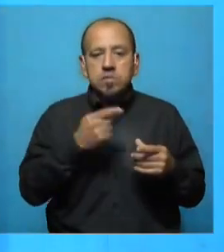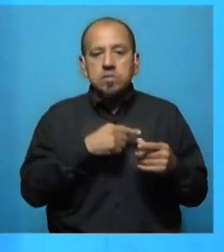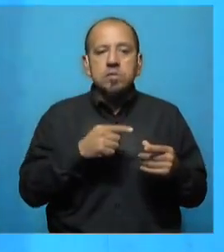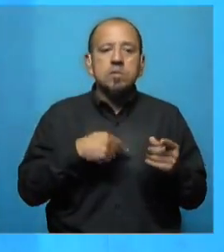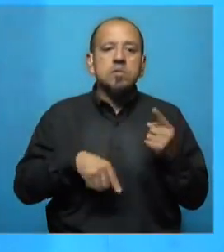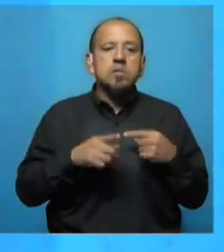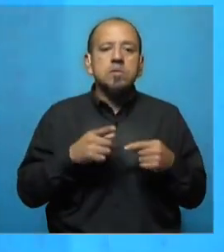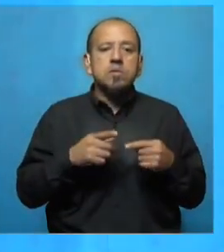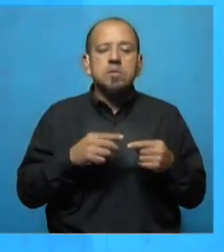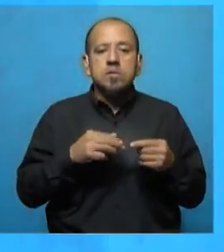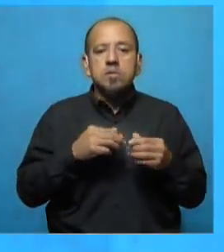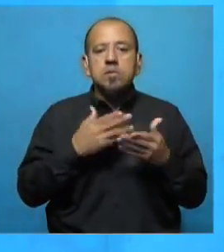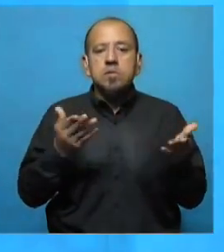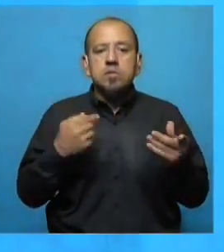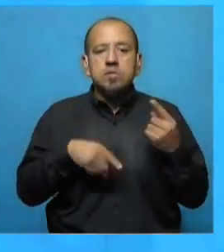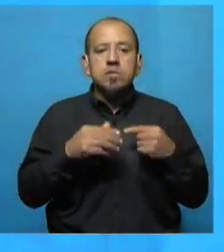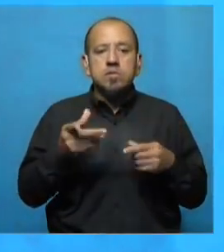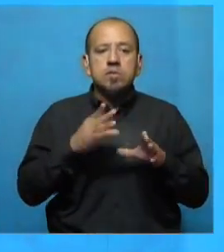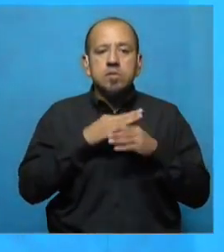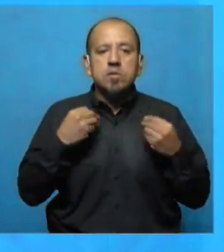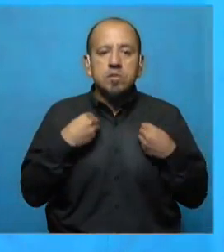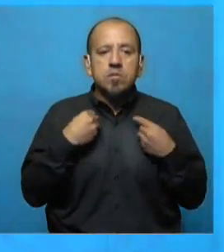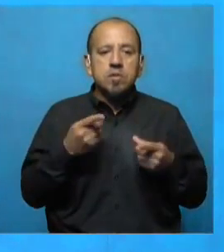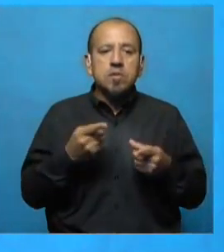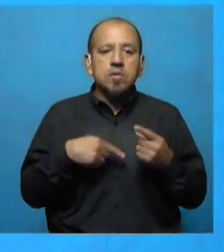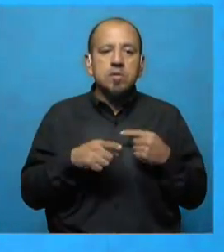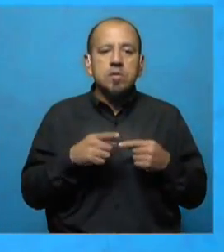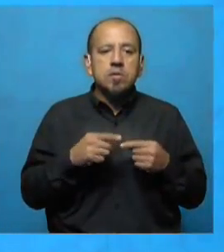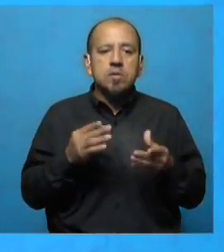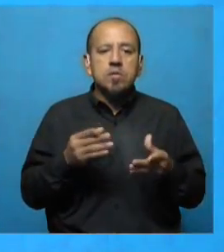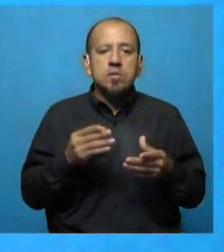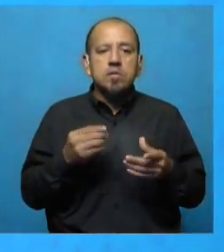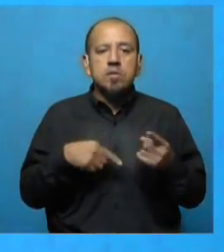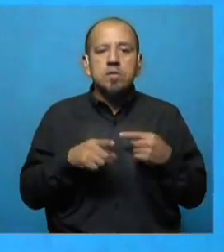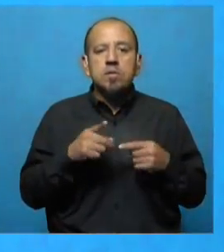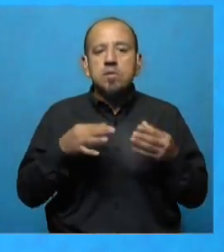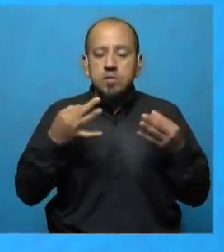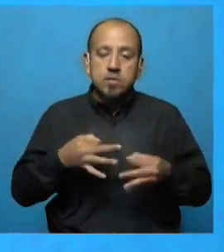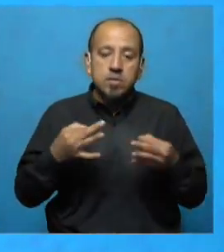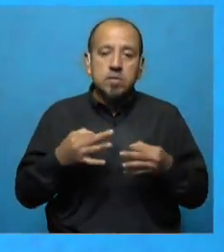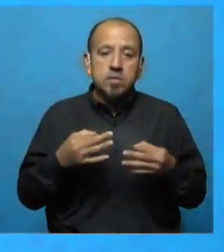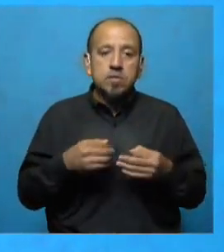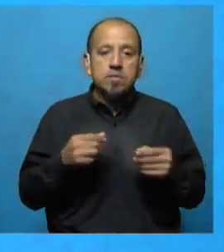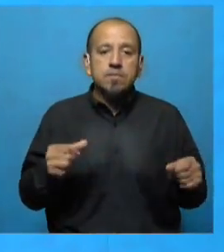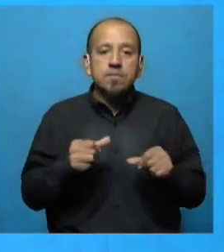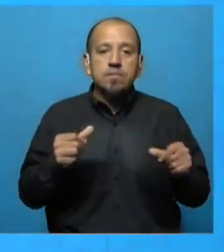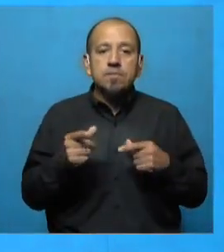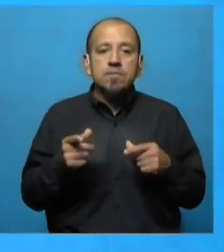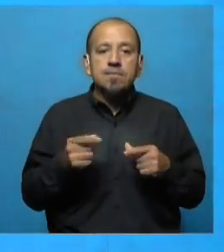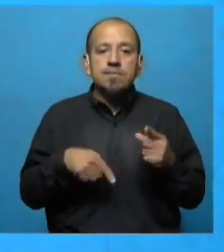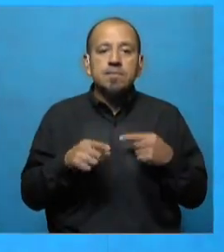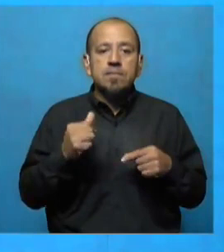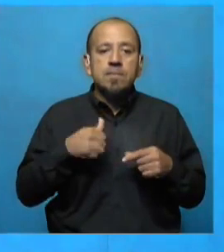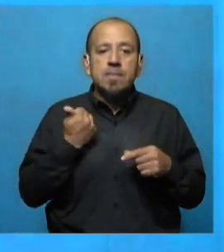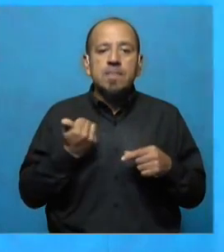ratito al cerrar los ojos los abrilla están en la escuela desde que si vos y todo el mundo pero dice debe ser cierto vamos a hacerle caso voy